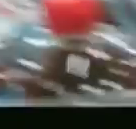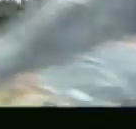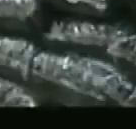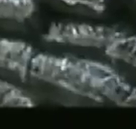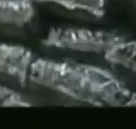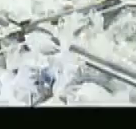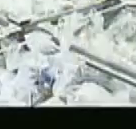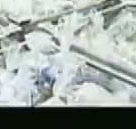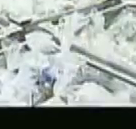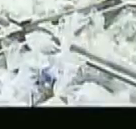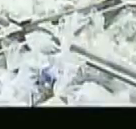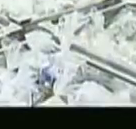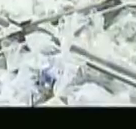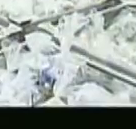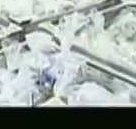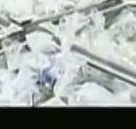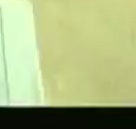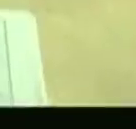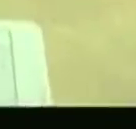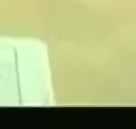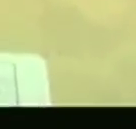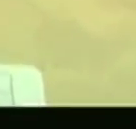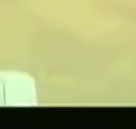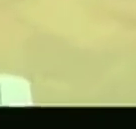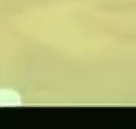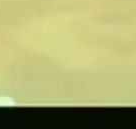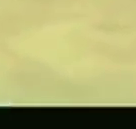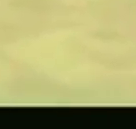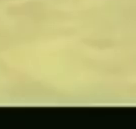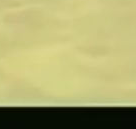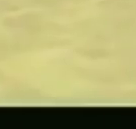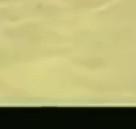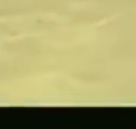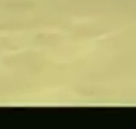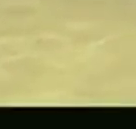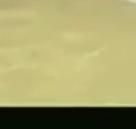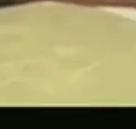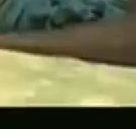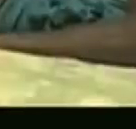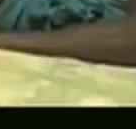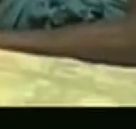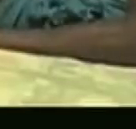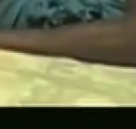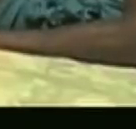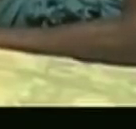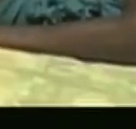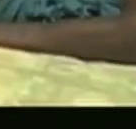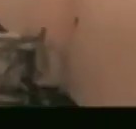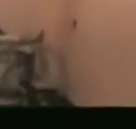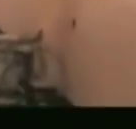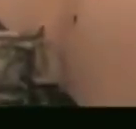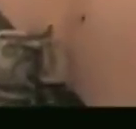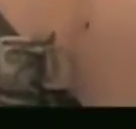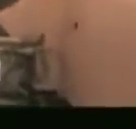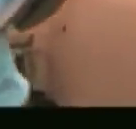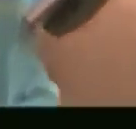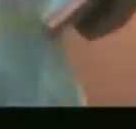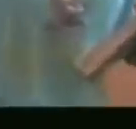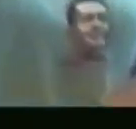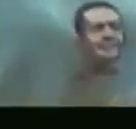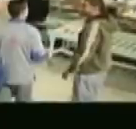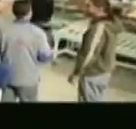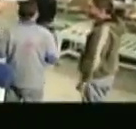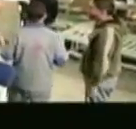Esta es la verdadera revolución socialista que quiere el pueblo de Venezuela. Una revolución para el trabajo, para la